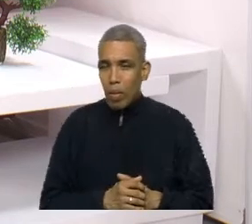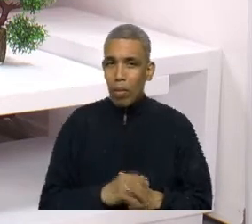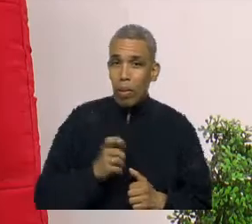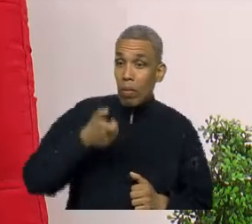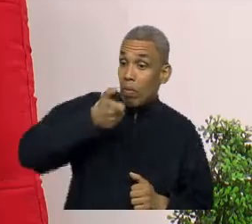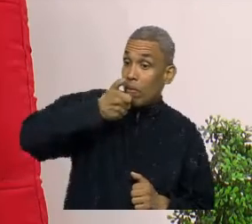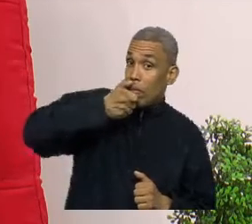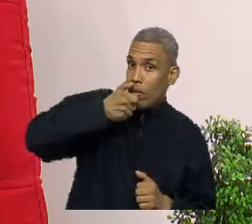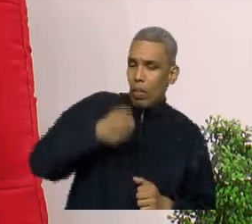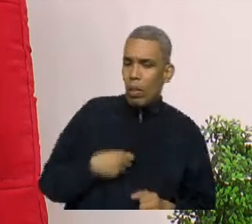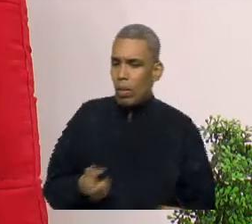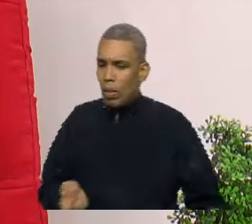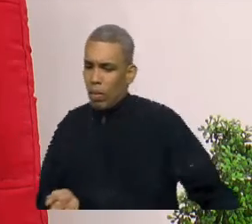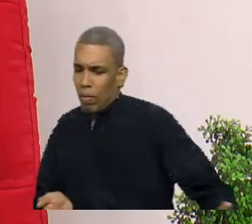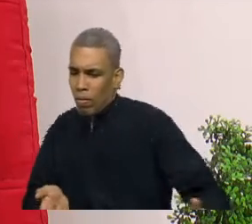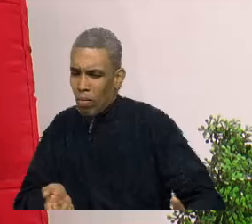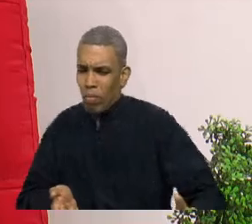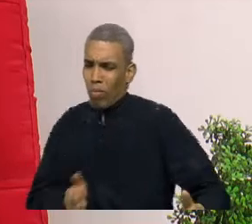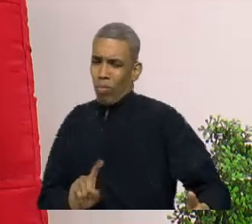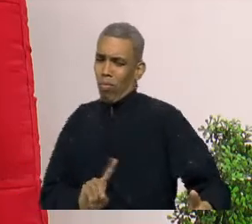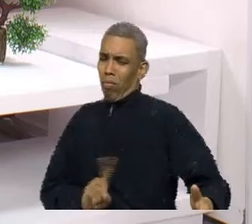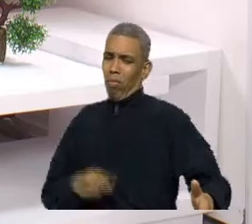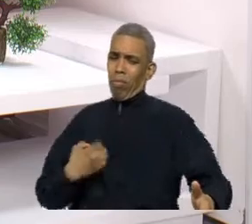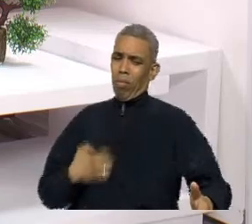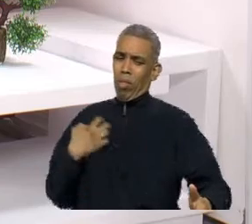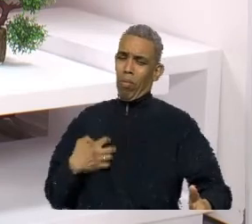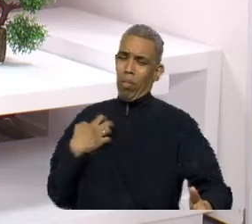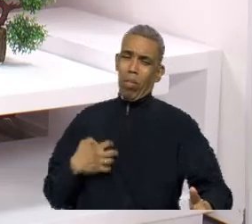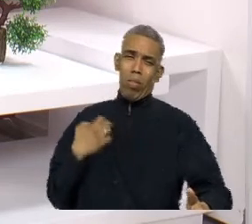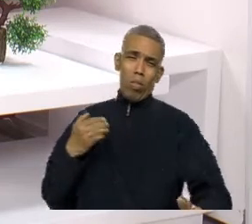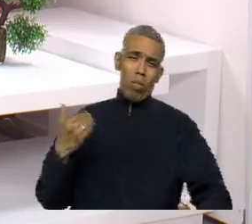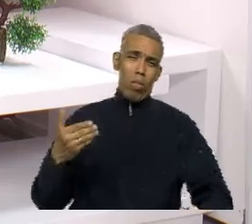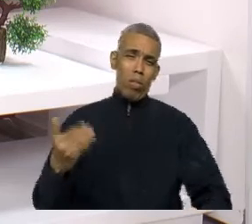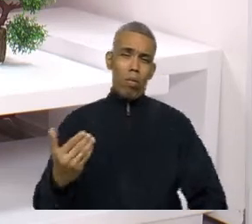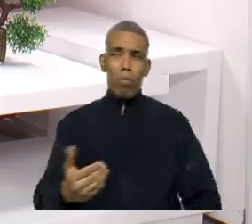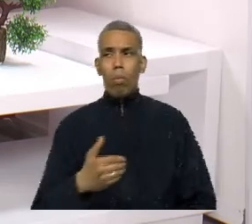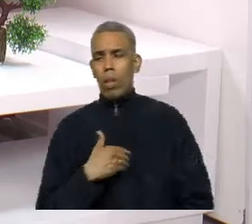Sí, bastantes mitos con respecto que, a ello. Porque eso va a producir